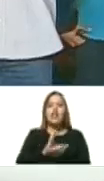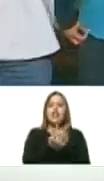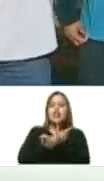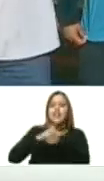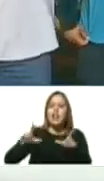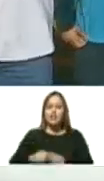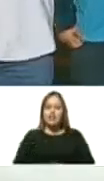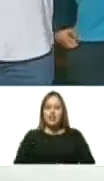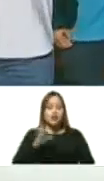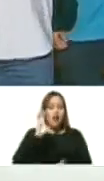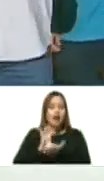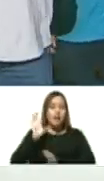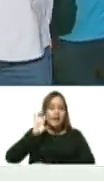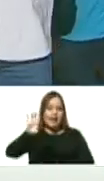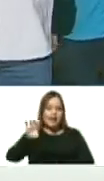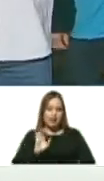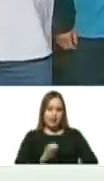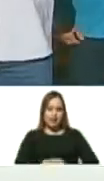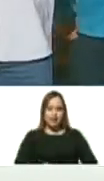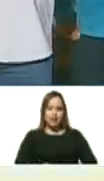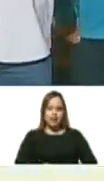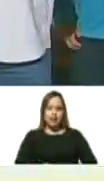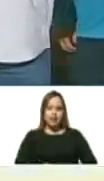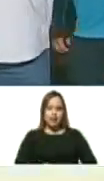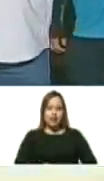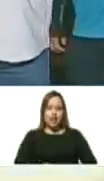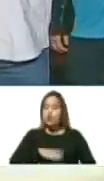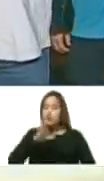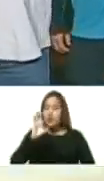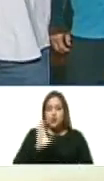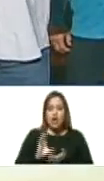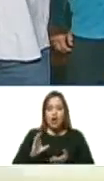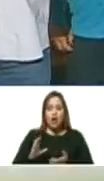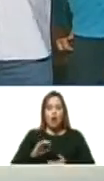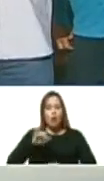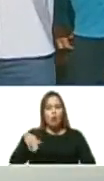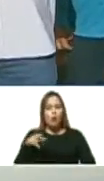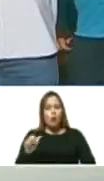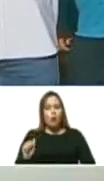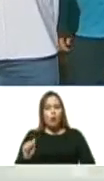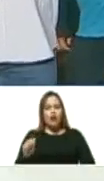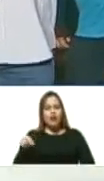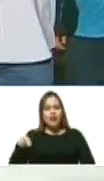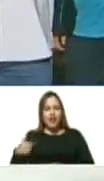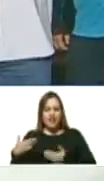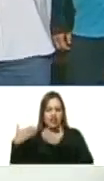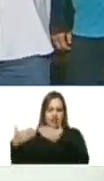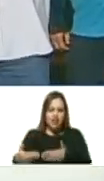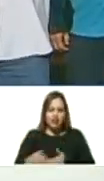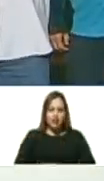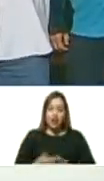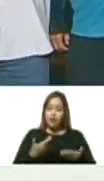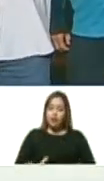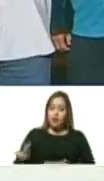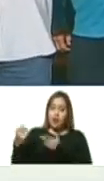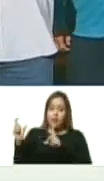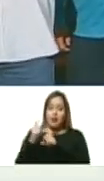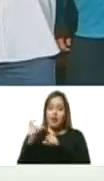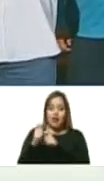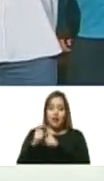Ciudad Patria, Ciudad Juana la Avanzadora. Ah, vamos a darle la palabra a Ernesto